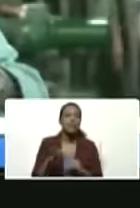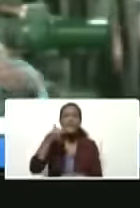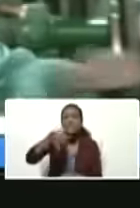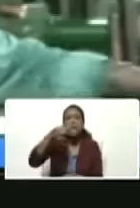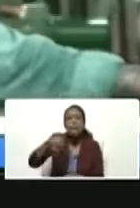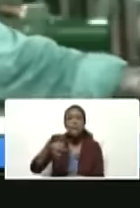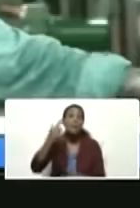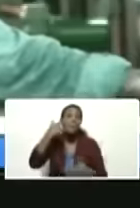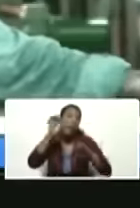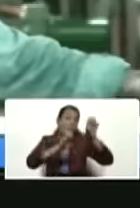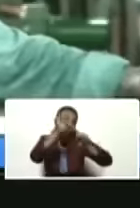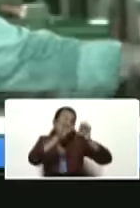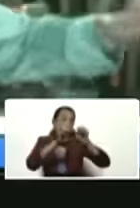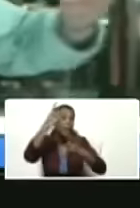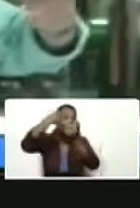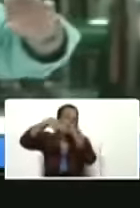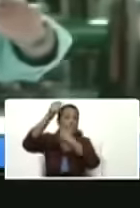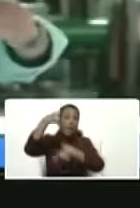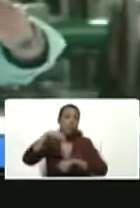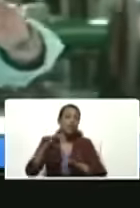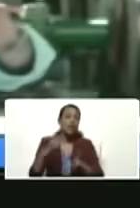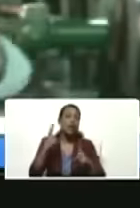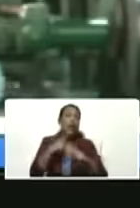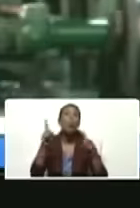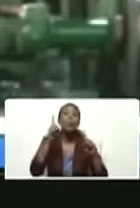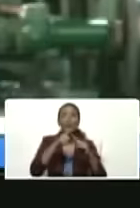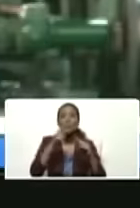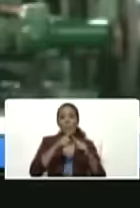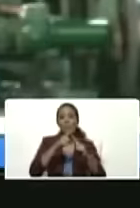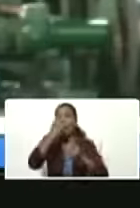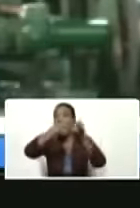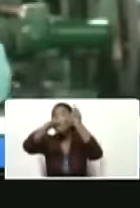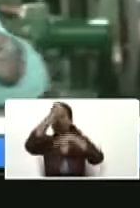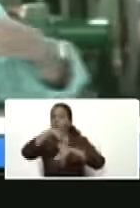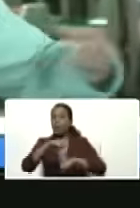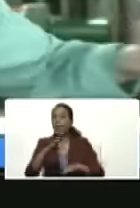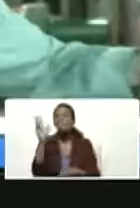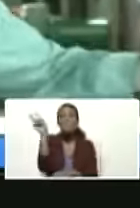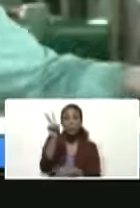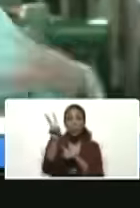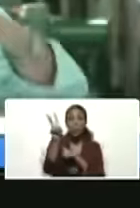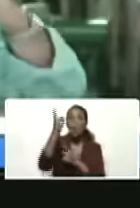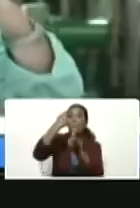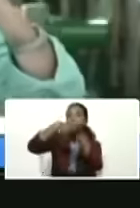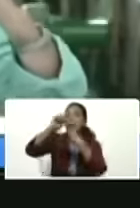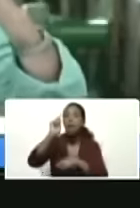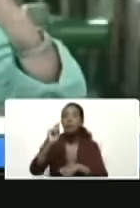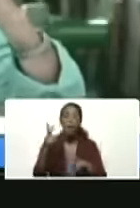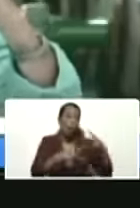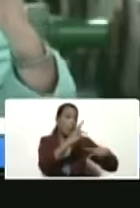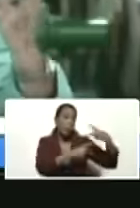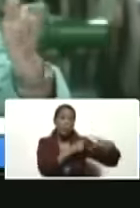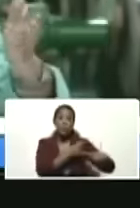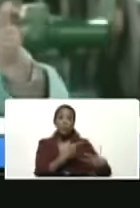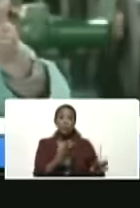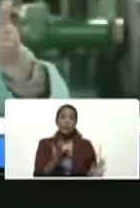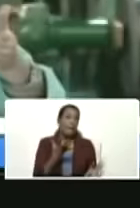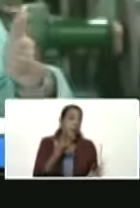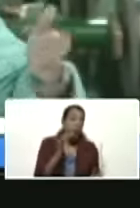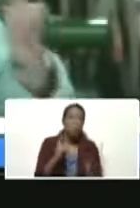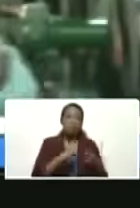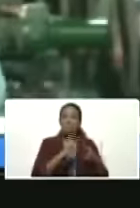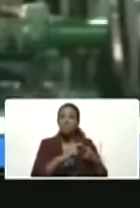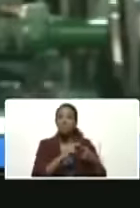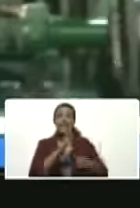Estamos estimulando las exportaciones no tradicionales para que Venezuela exporte todo lo que produce.